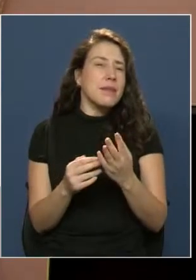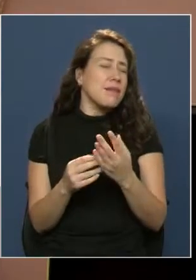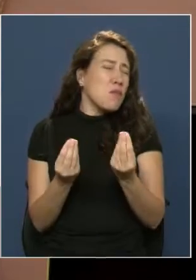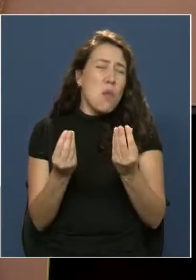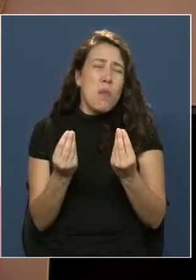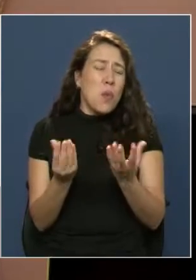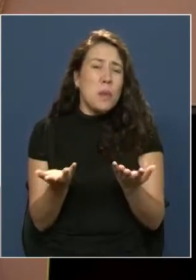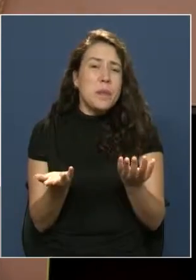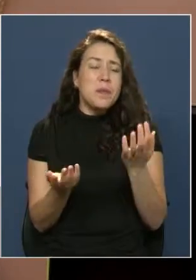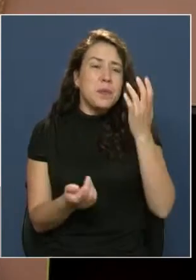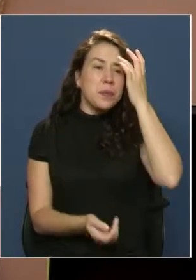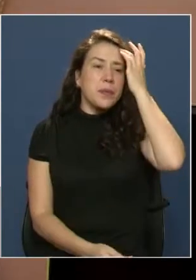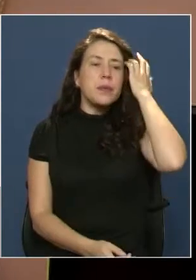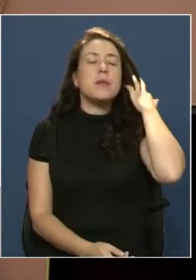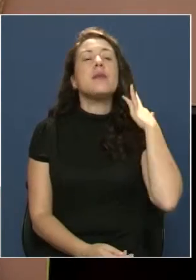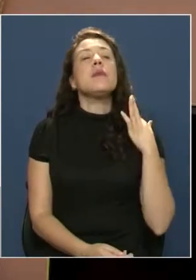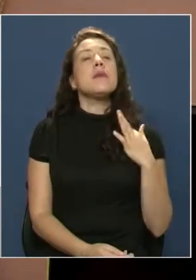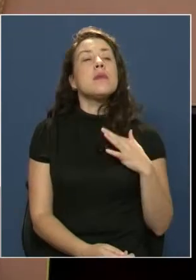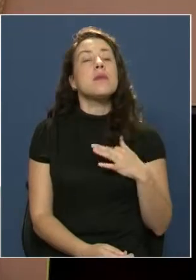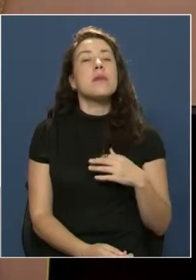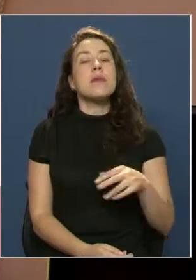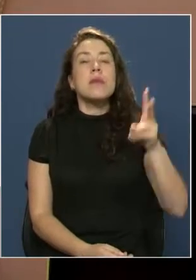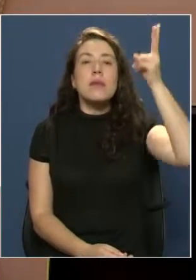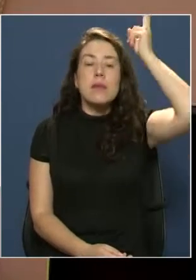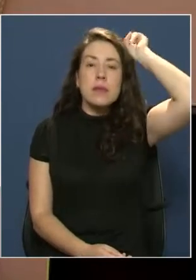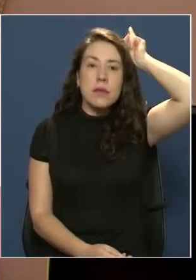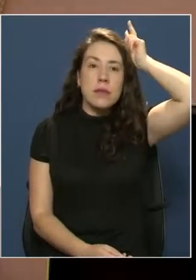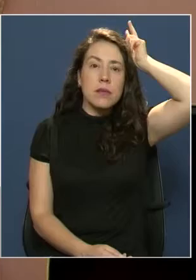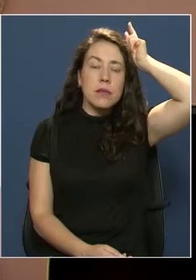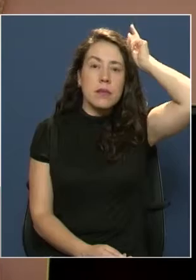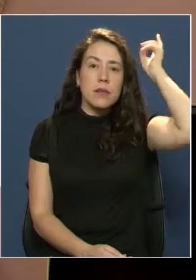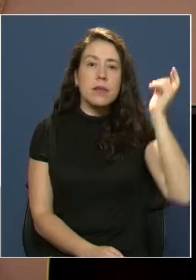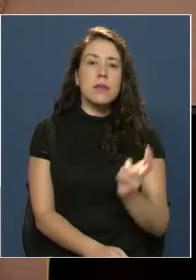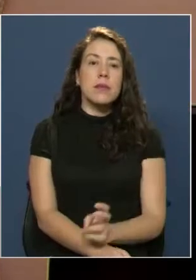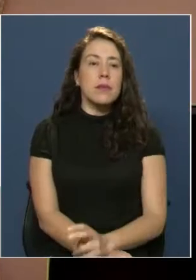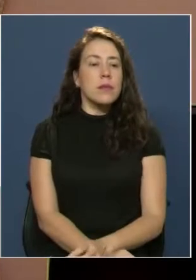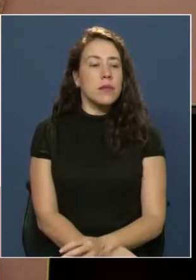cientos de indígenas.